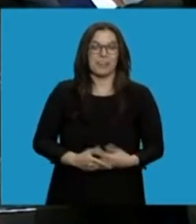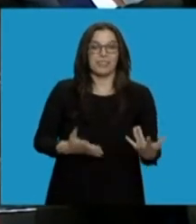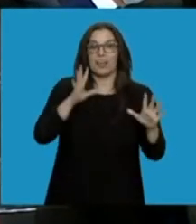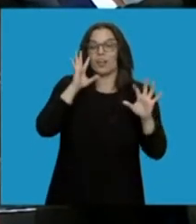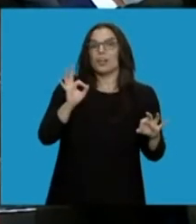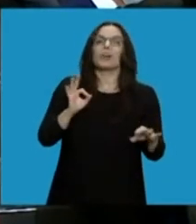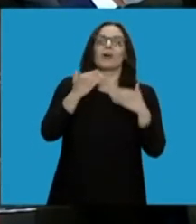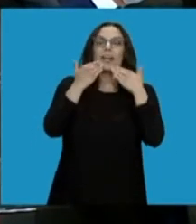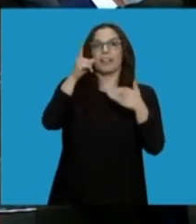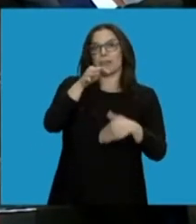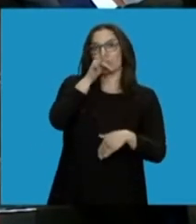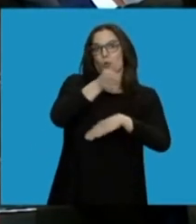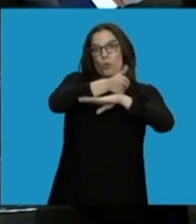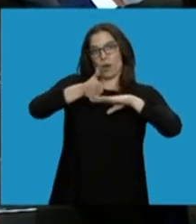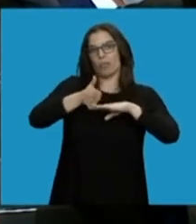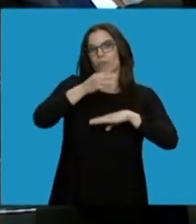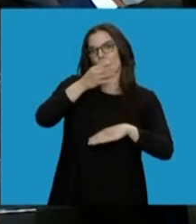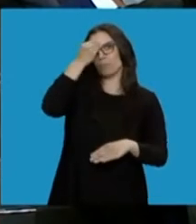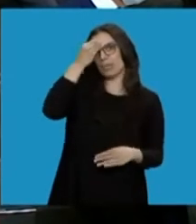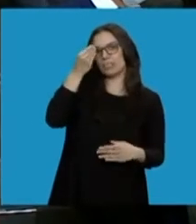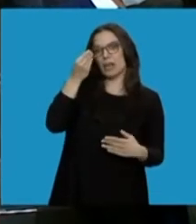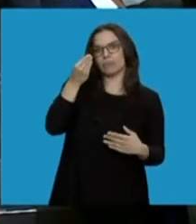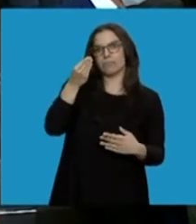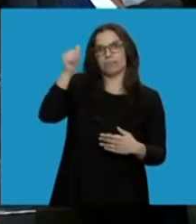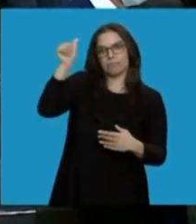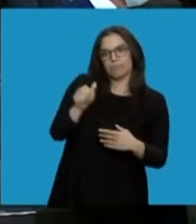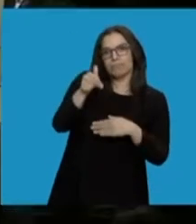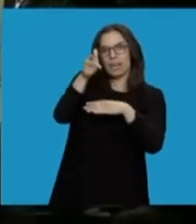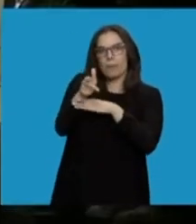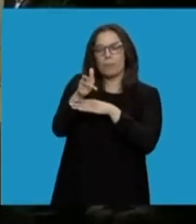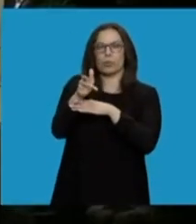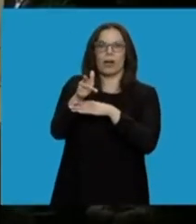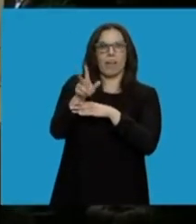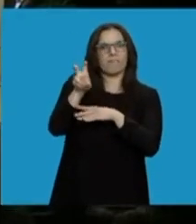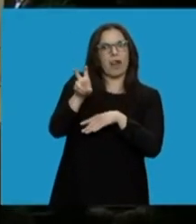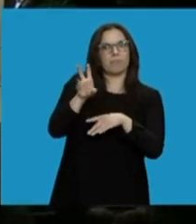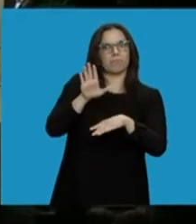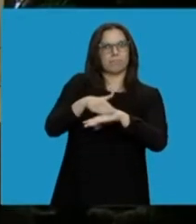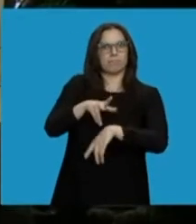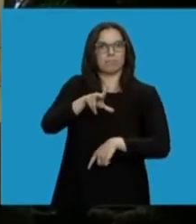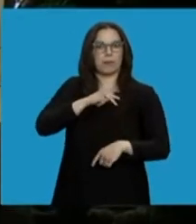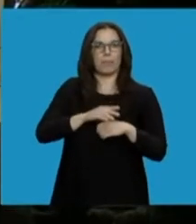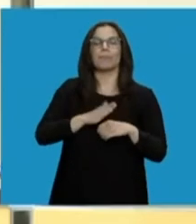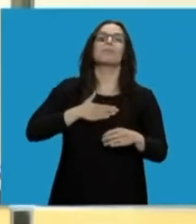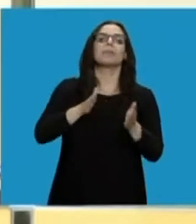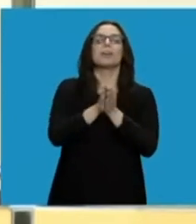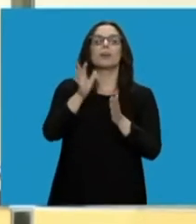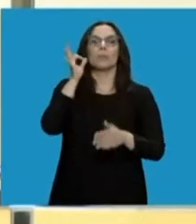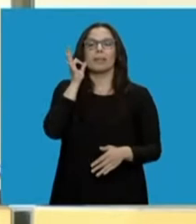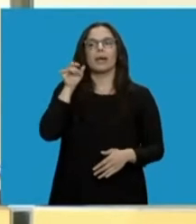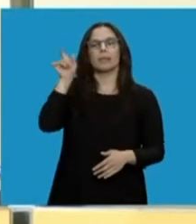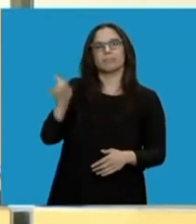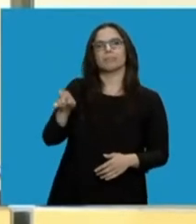Lógicamente, gracias al jurado también por haber considerado que este reportaje merecía el premio. Gracias a mi compañera Ingrid Zara, que